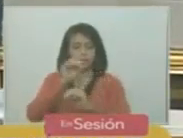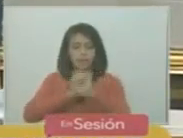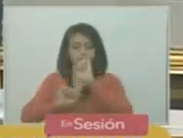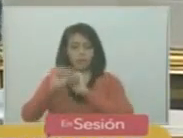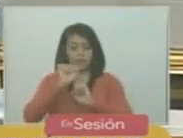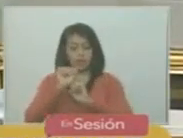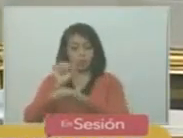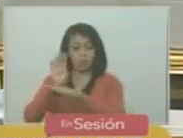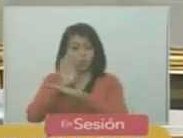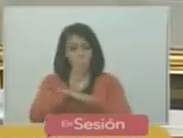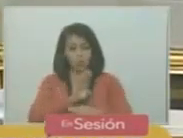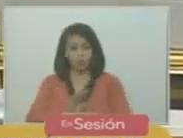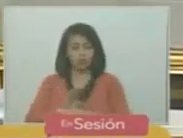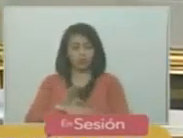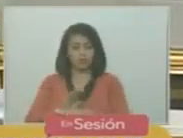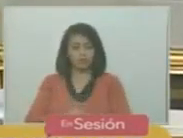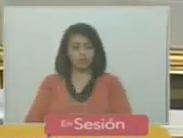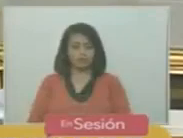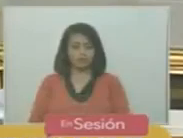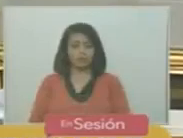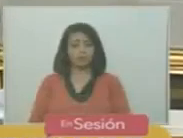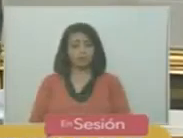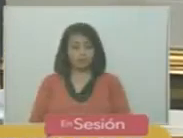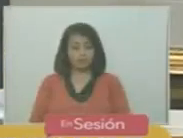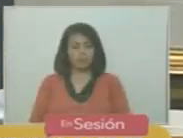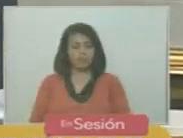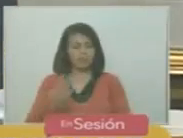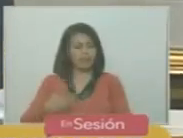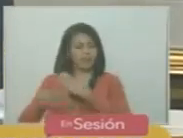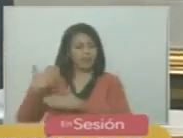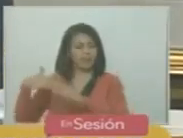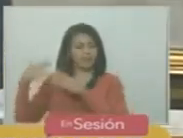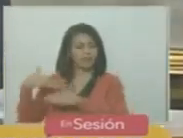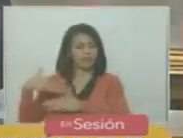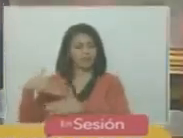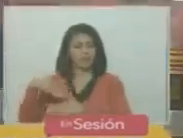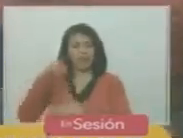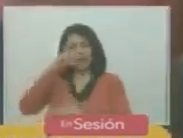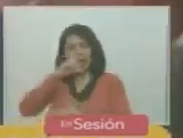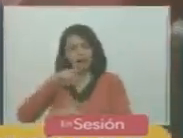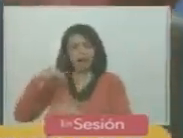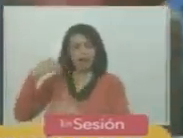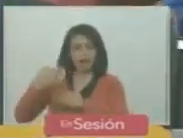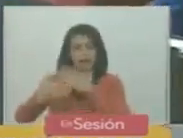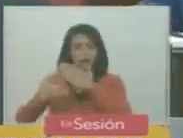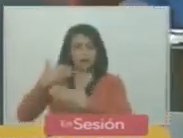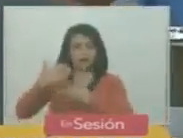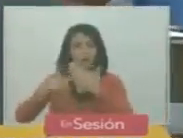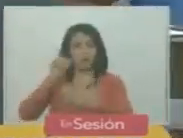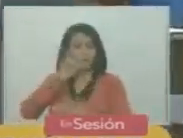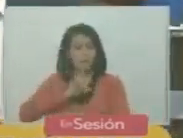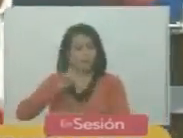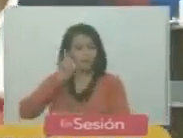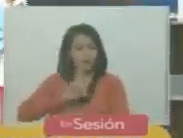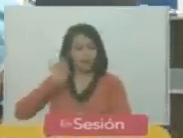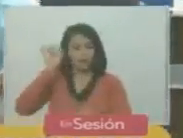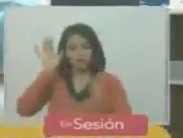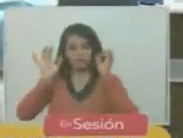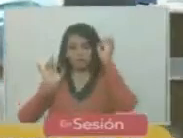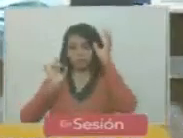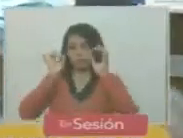defenderla, cuidarla. Veníamos de décadas y décadas de mentiras, de